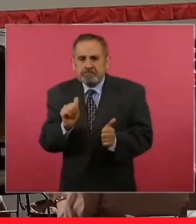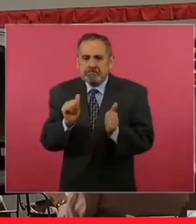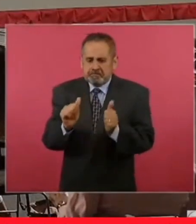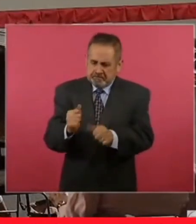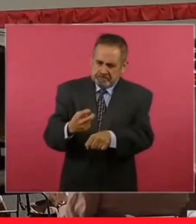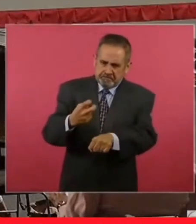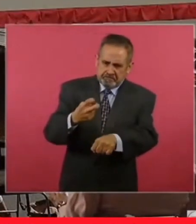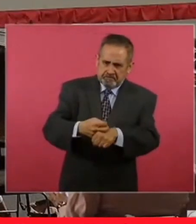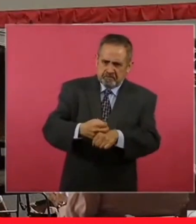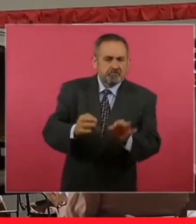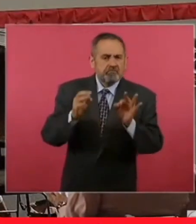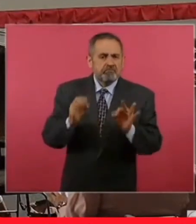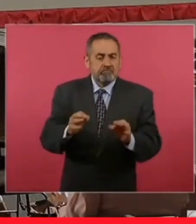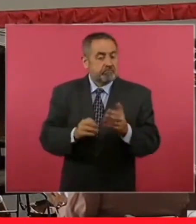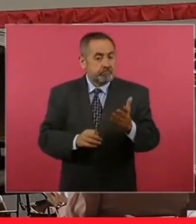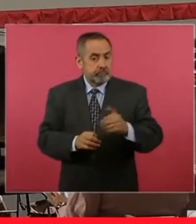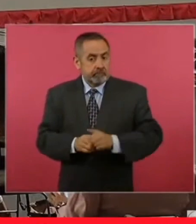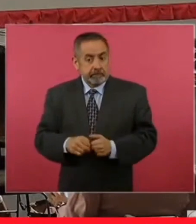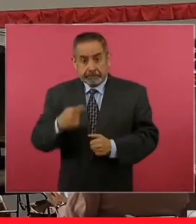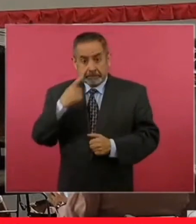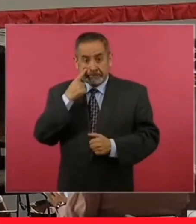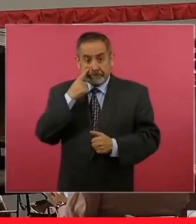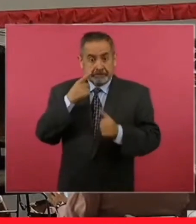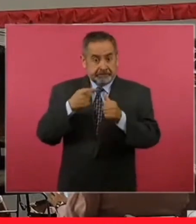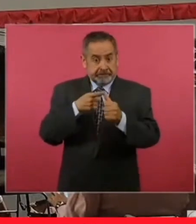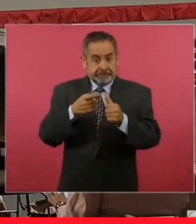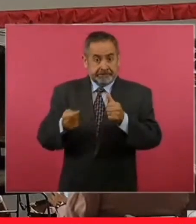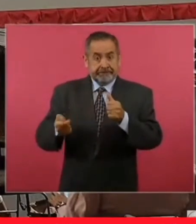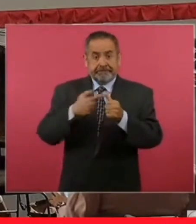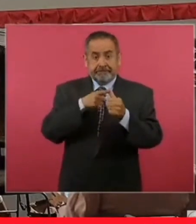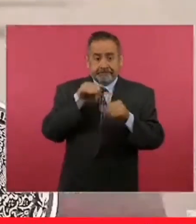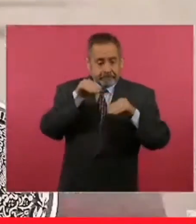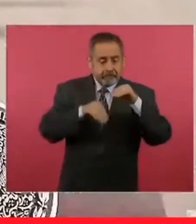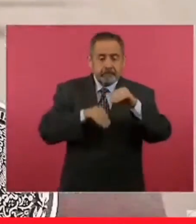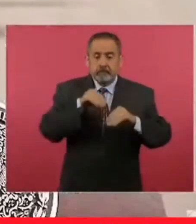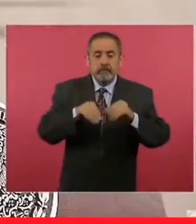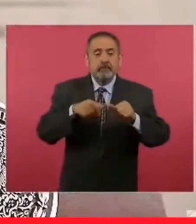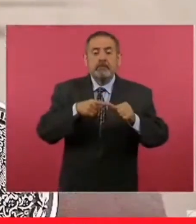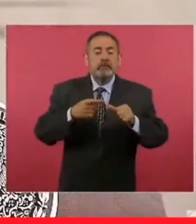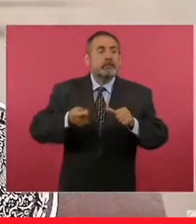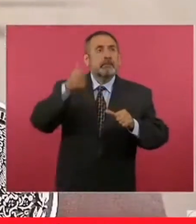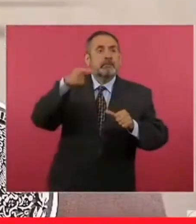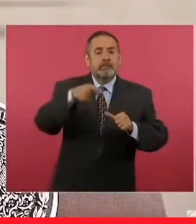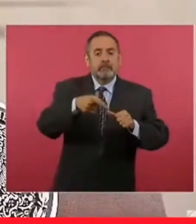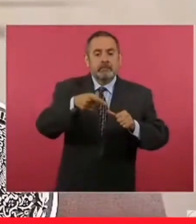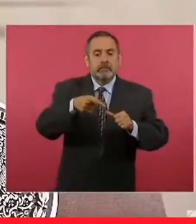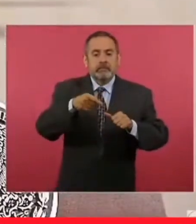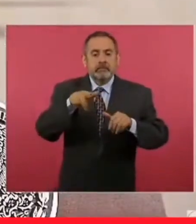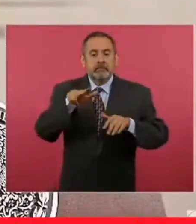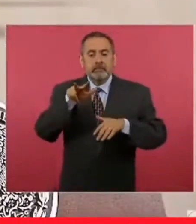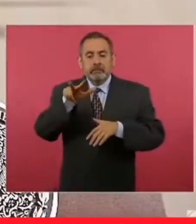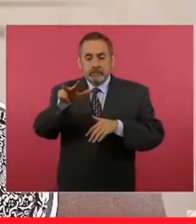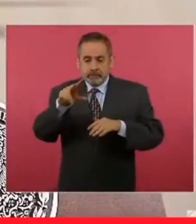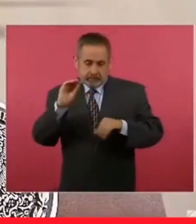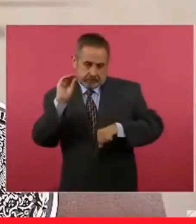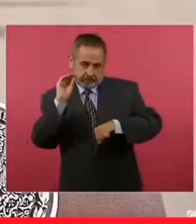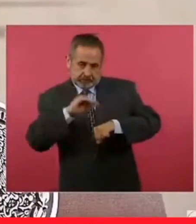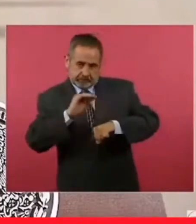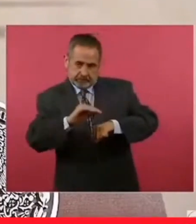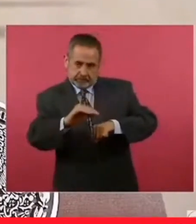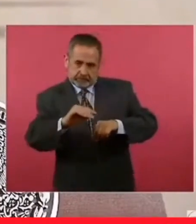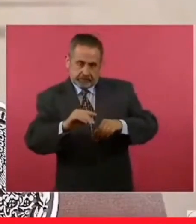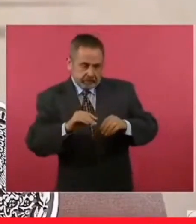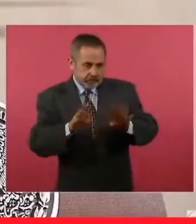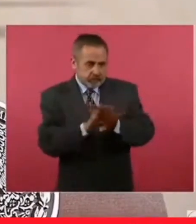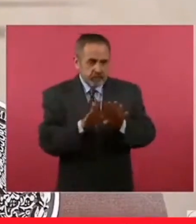monitoreando. Adicionalmente, esta es la primera línea que tiene instrumentación. Hablamos de 19 aparatos que nos permiten